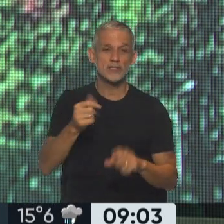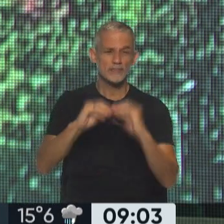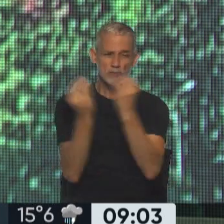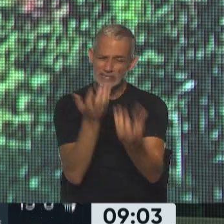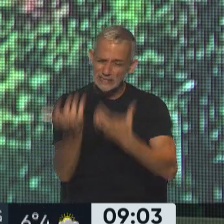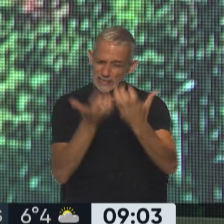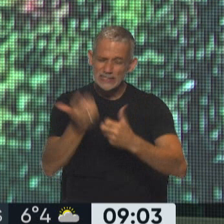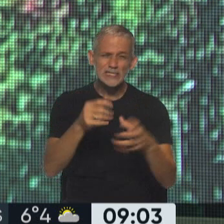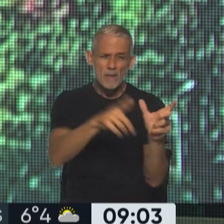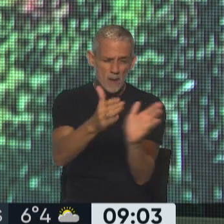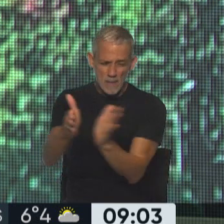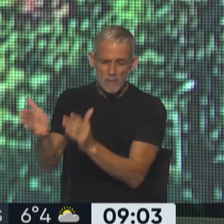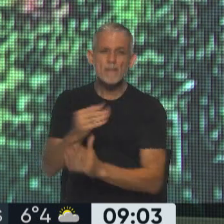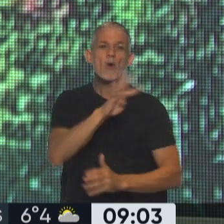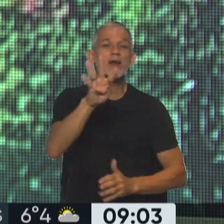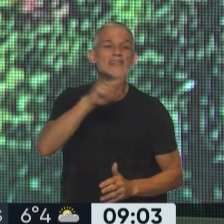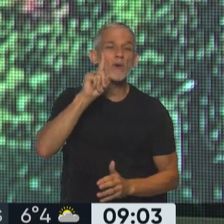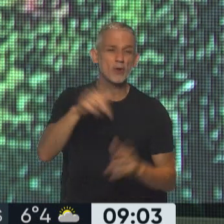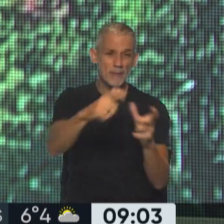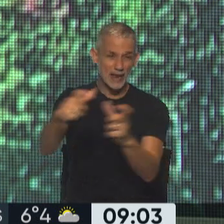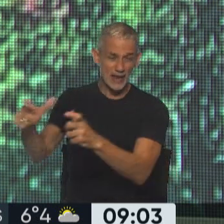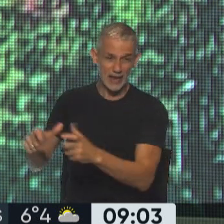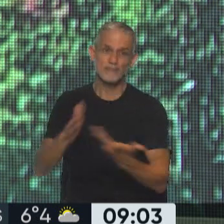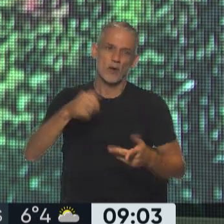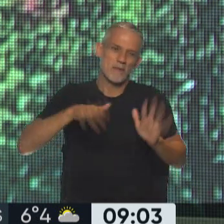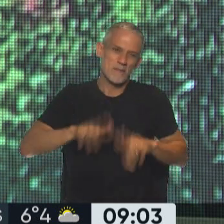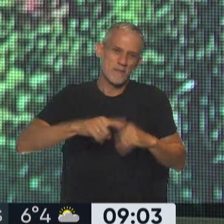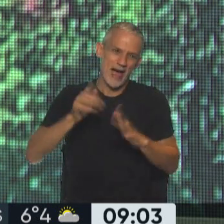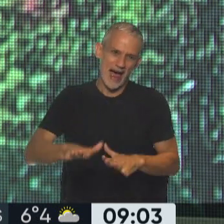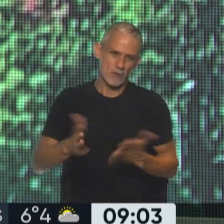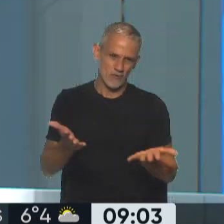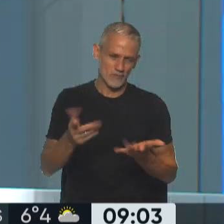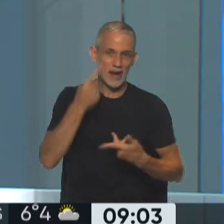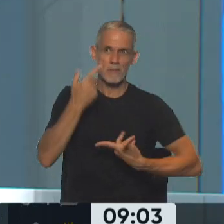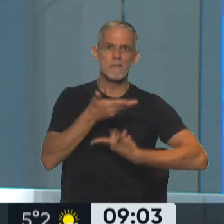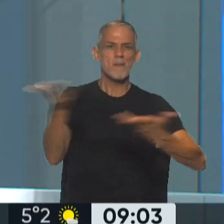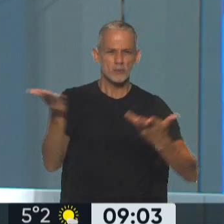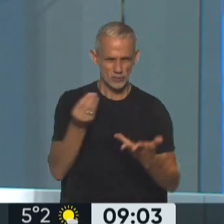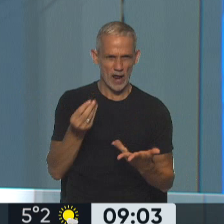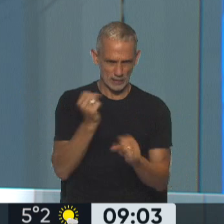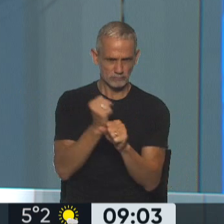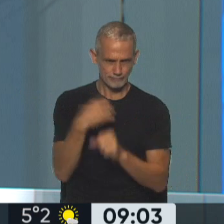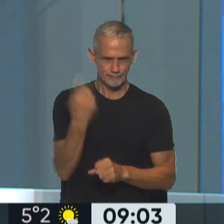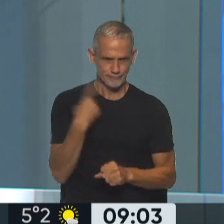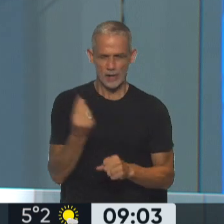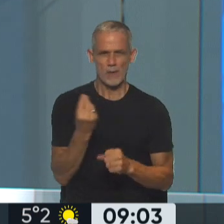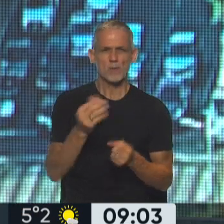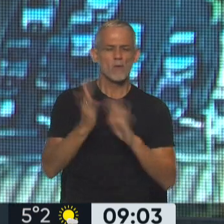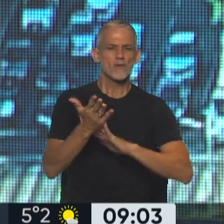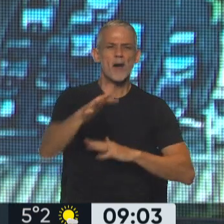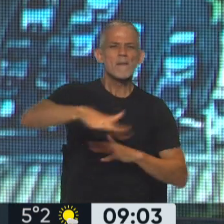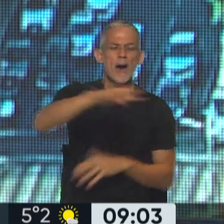de comida por día. Hoy las compañeras, como es el paro, porque vamos a parar para mostrar entonces cómo esos